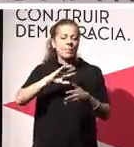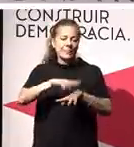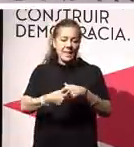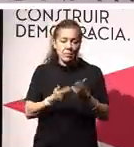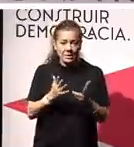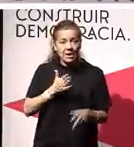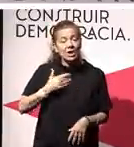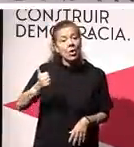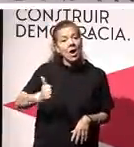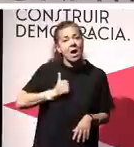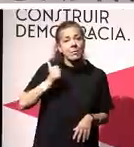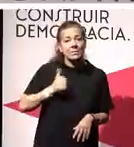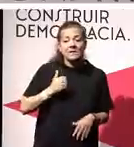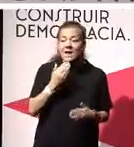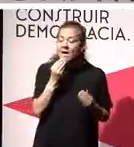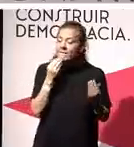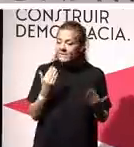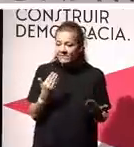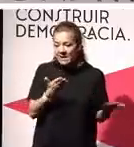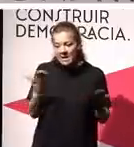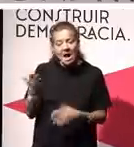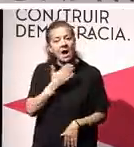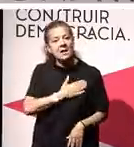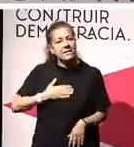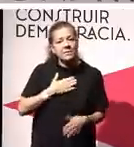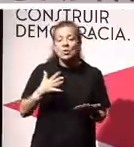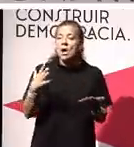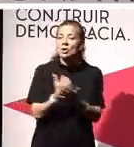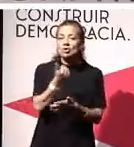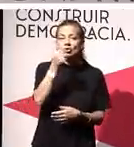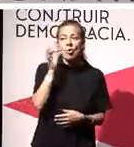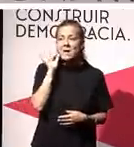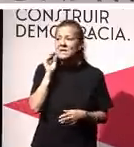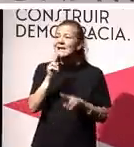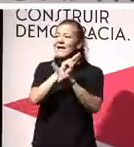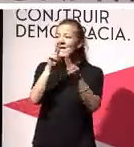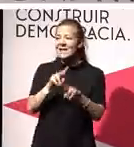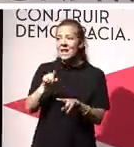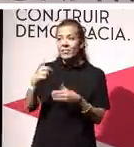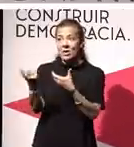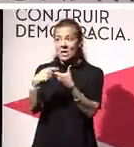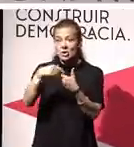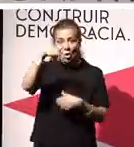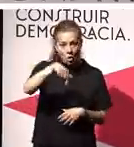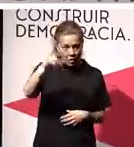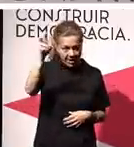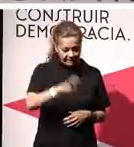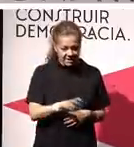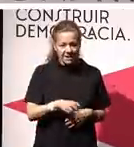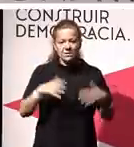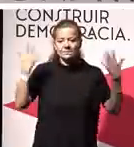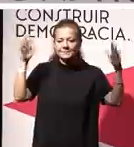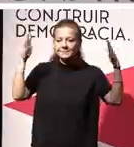Quiero aprovechar para darles la bienvenida, el agradecimiento a todos los compañeros y compañeras internacionales que nos acompañan hoy aquí.